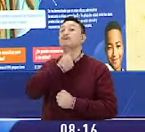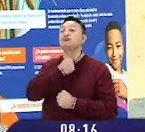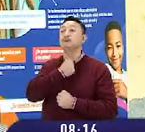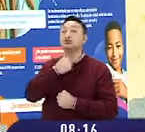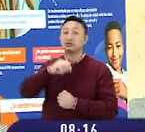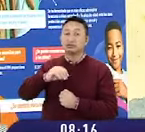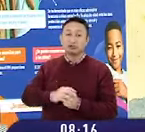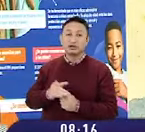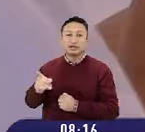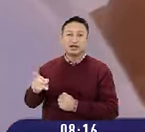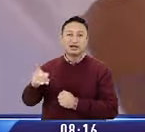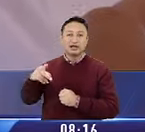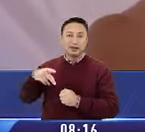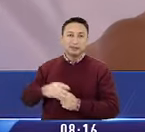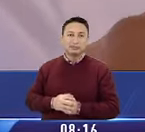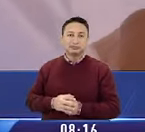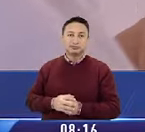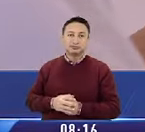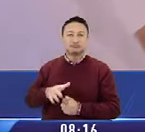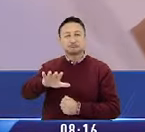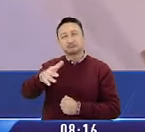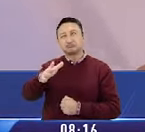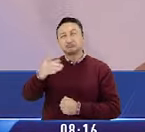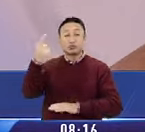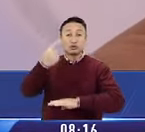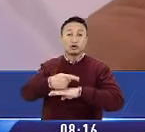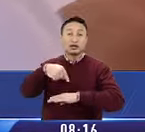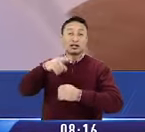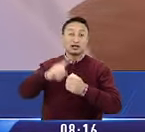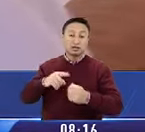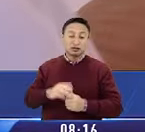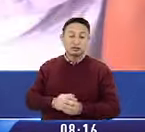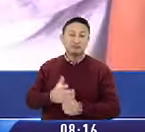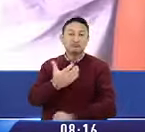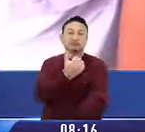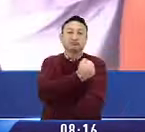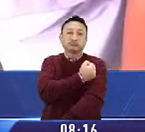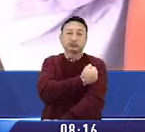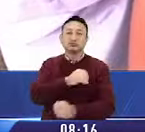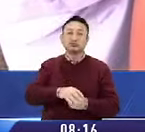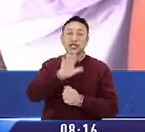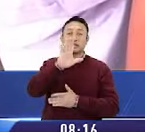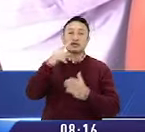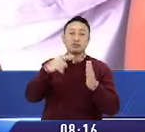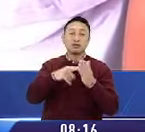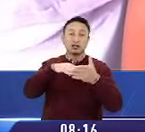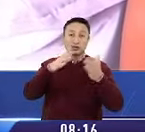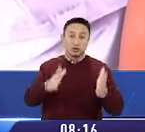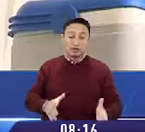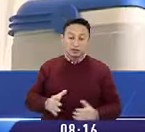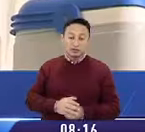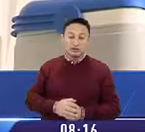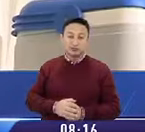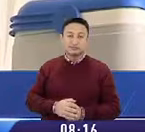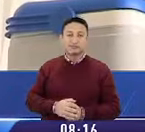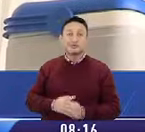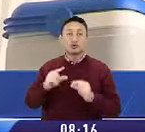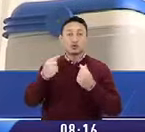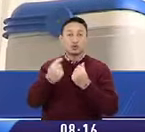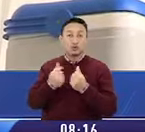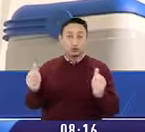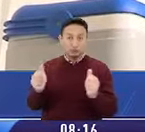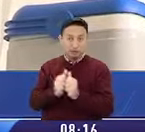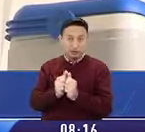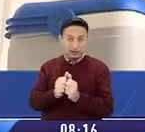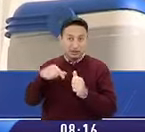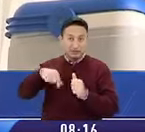relación este virus. En promedio, cada día en la capital son inoculados 5.000 estudiantes. Acompañamos a una brigada del Ministerio